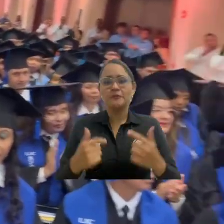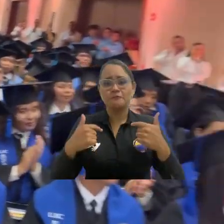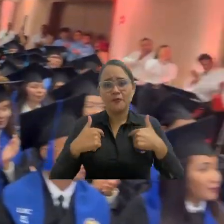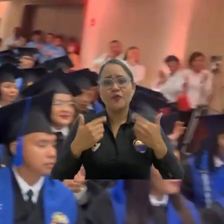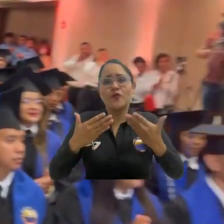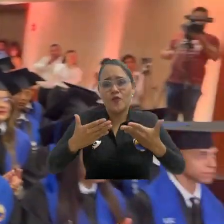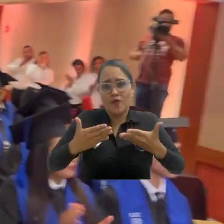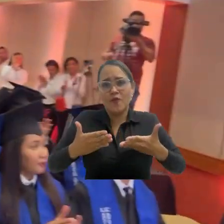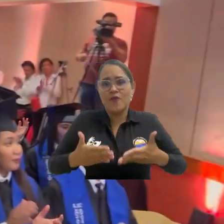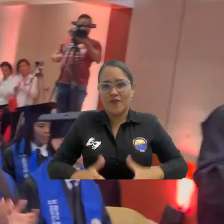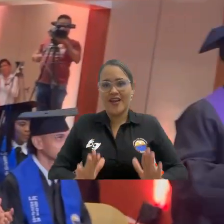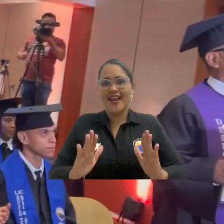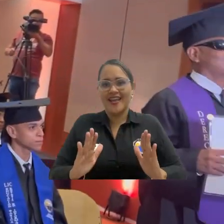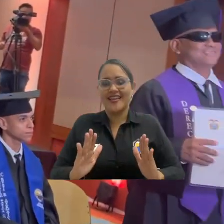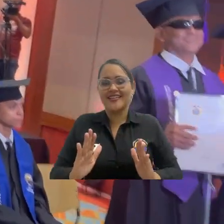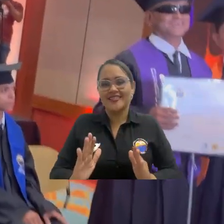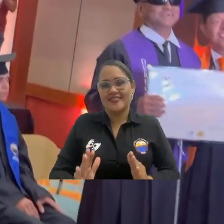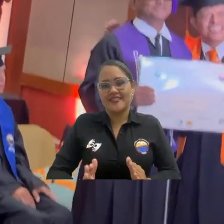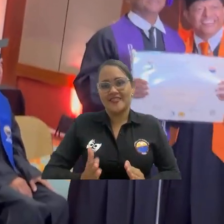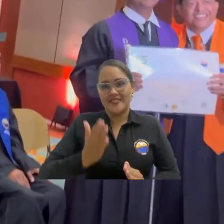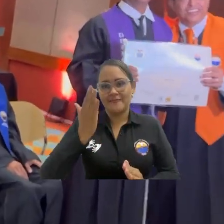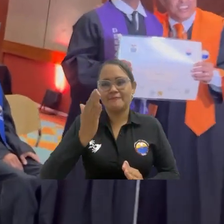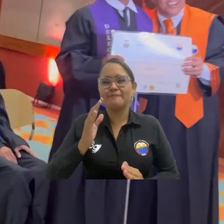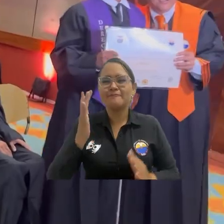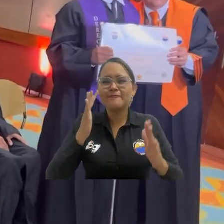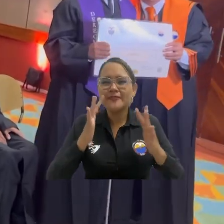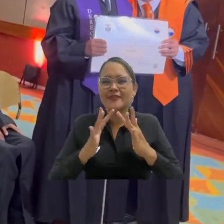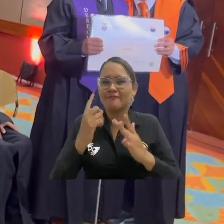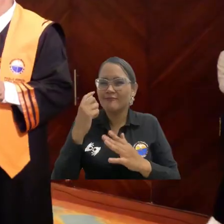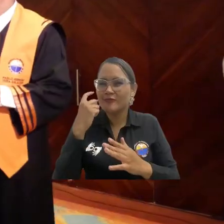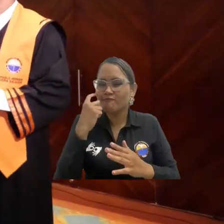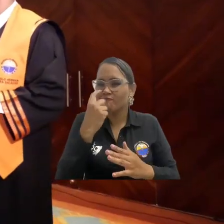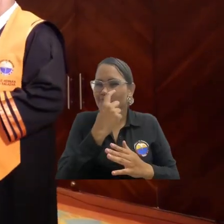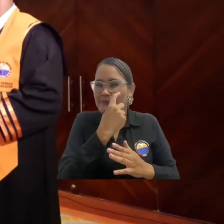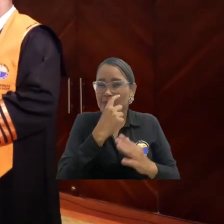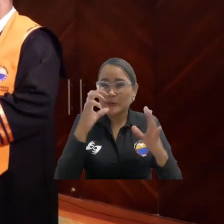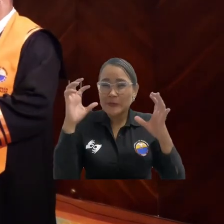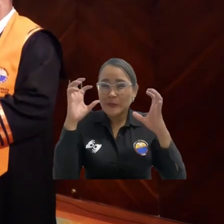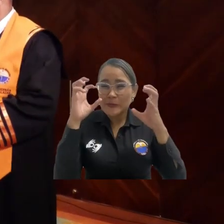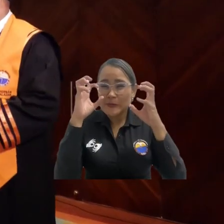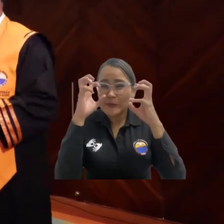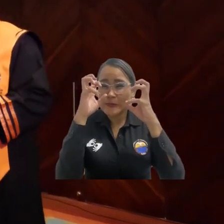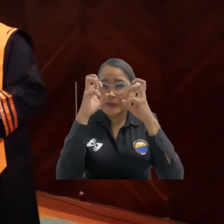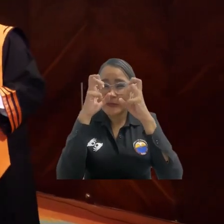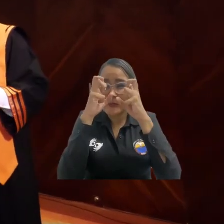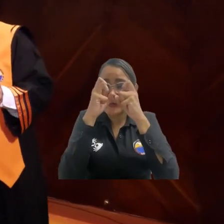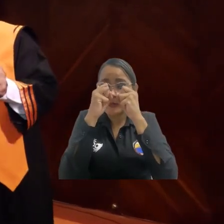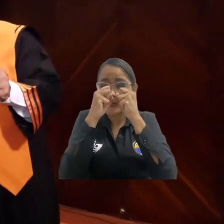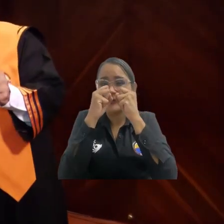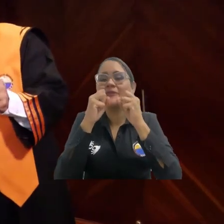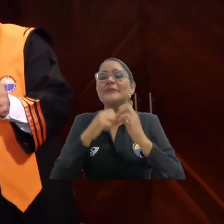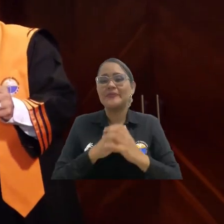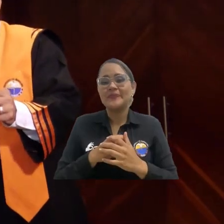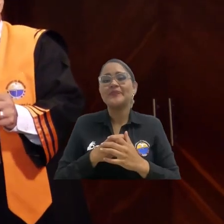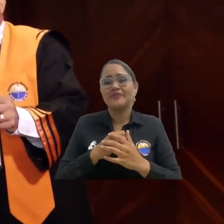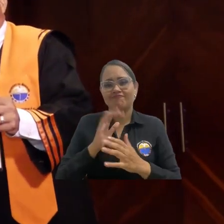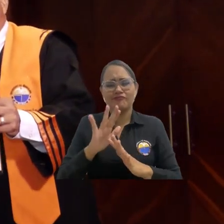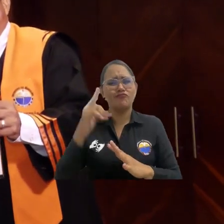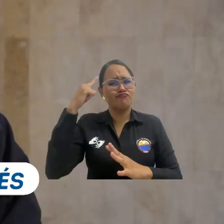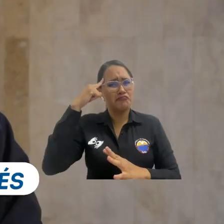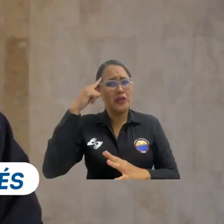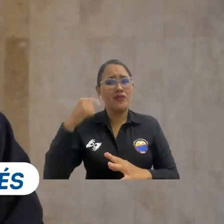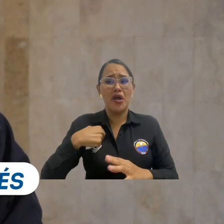Yo nací con la condición de retinosis pigmentaria. Decidí que